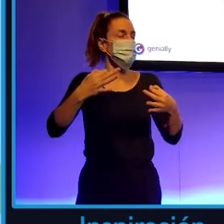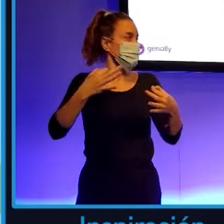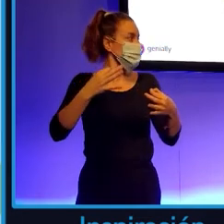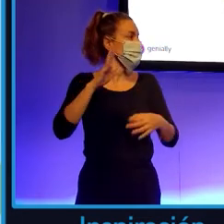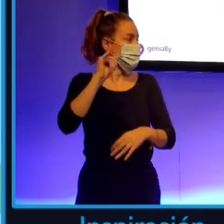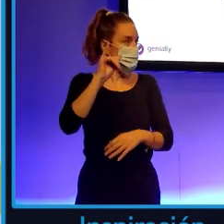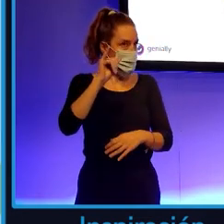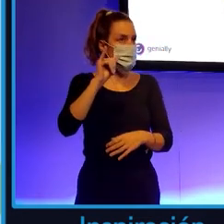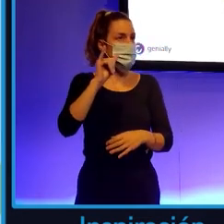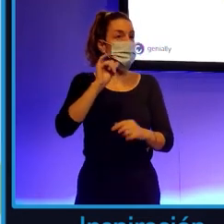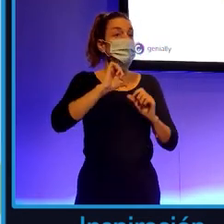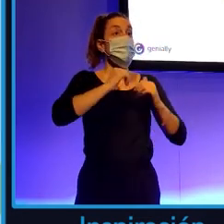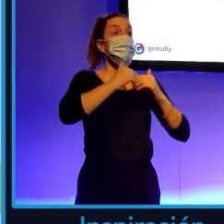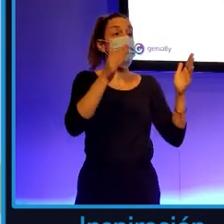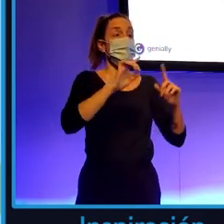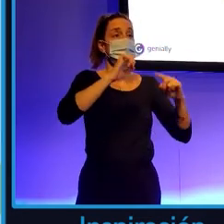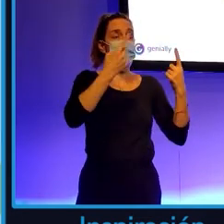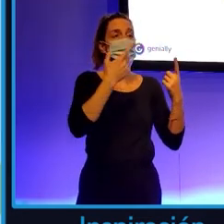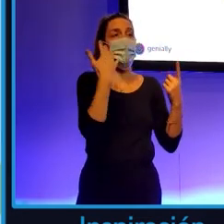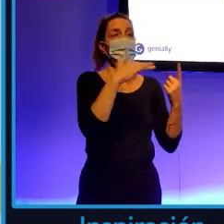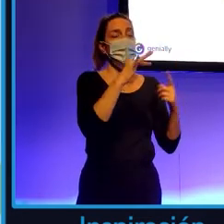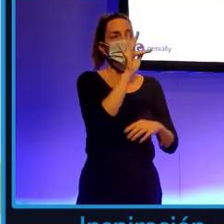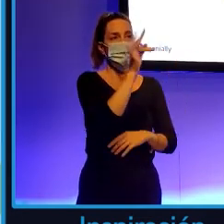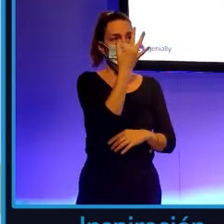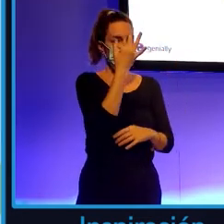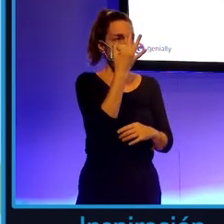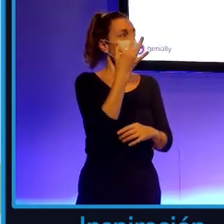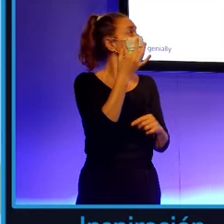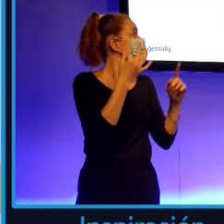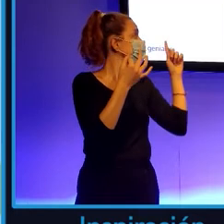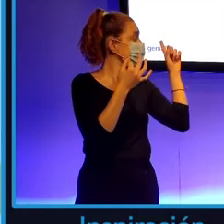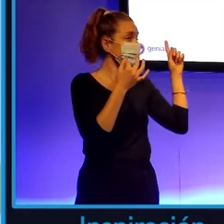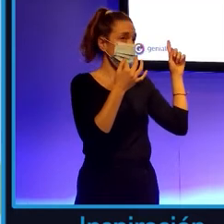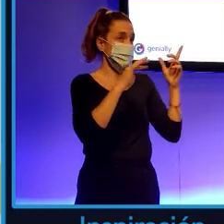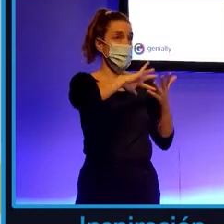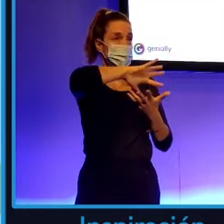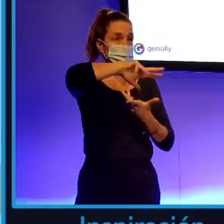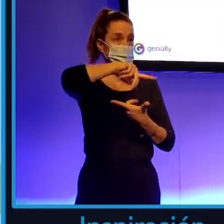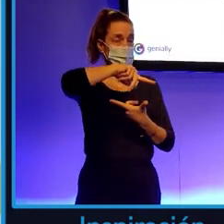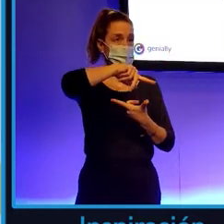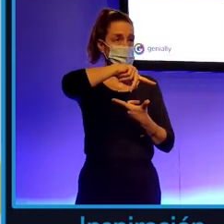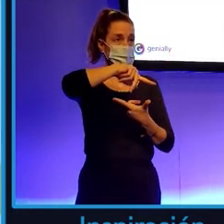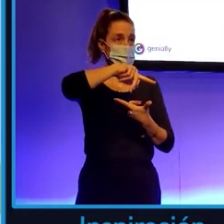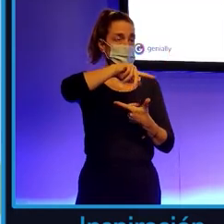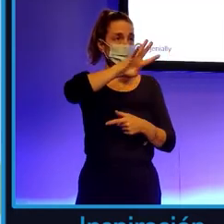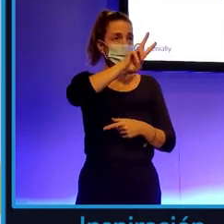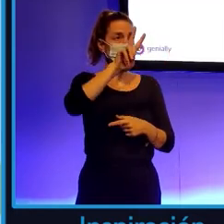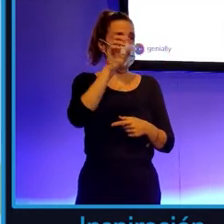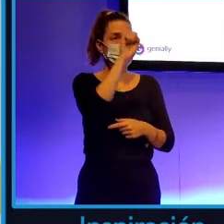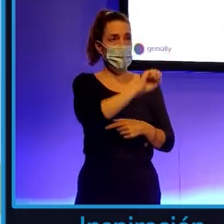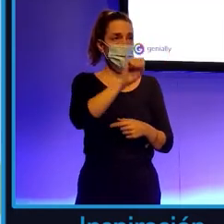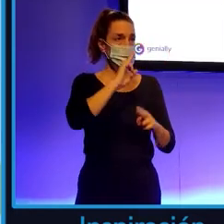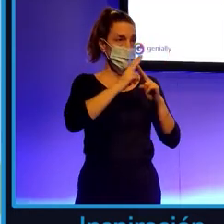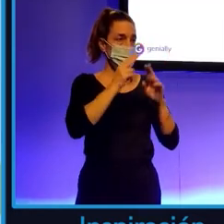empezó en francia es en este caso les he puesto la noticia de 42 arroba se llama así